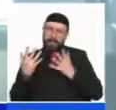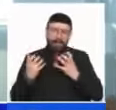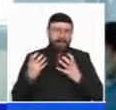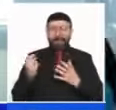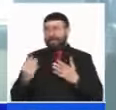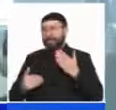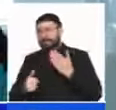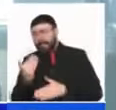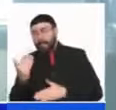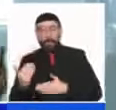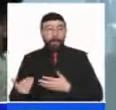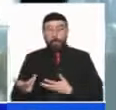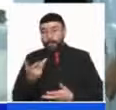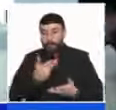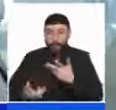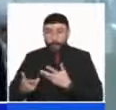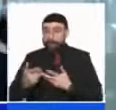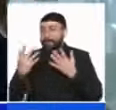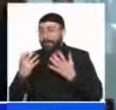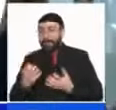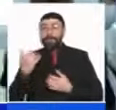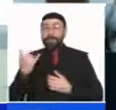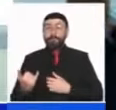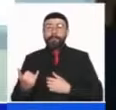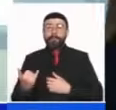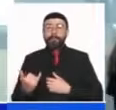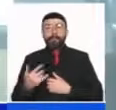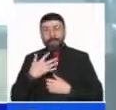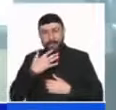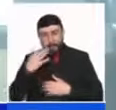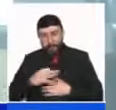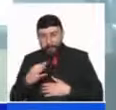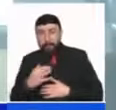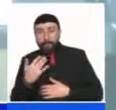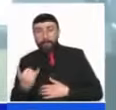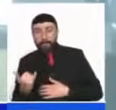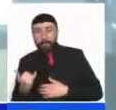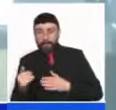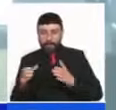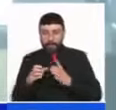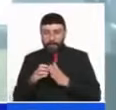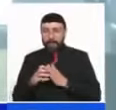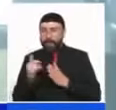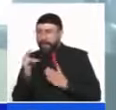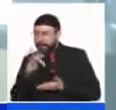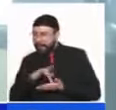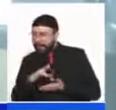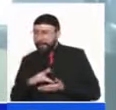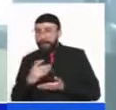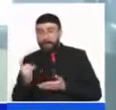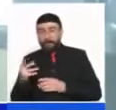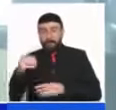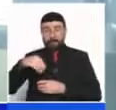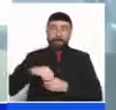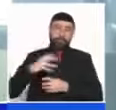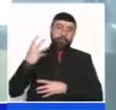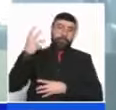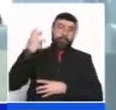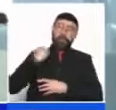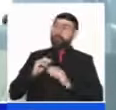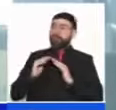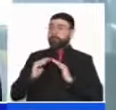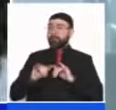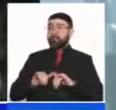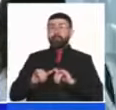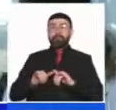comenzar nuevamente esos viajes, y que realmente en un contexto como este, donde hemos estado guardados durante mucho tiempo, esas